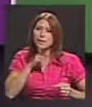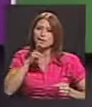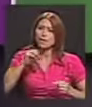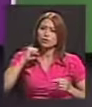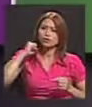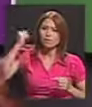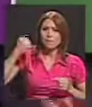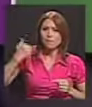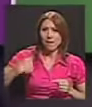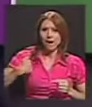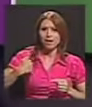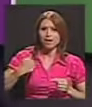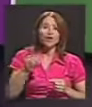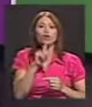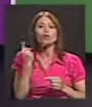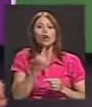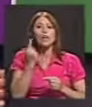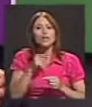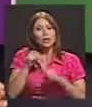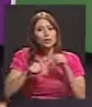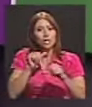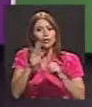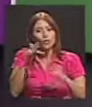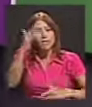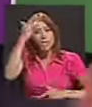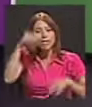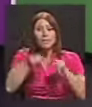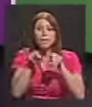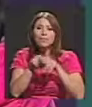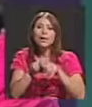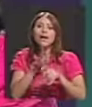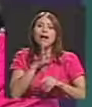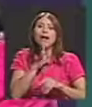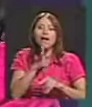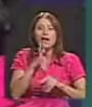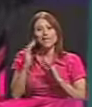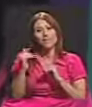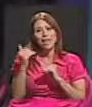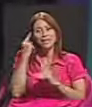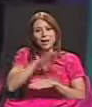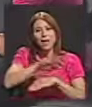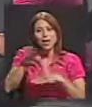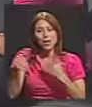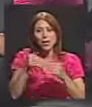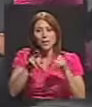sino dando esperanza a otros y así sucesivamente estaba entonces